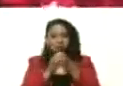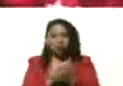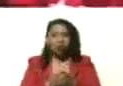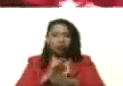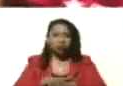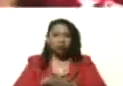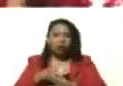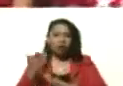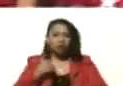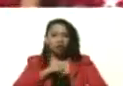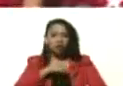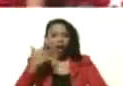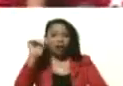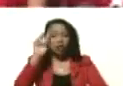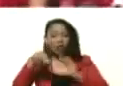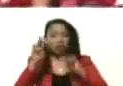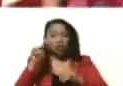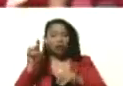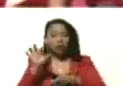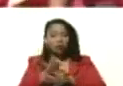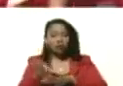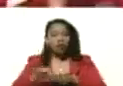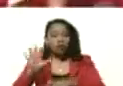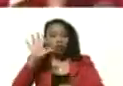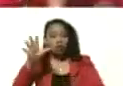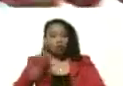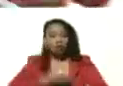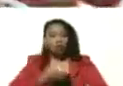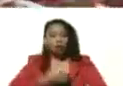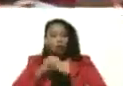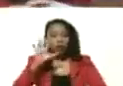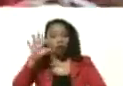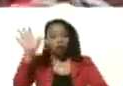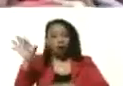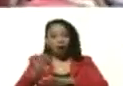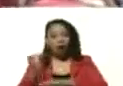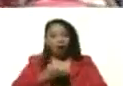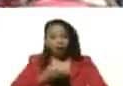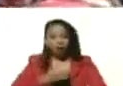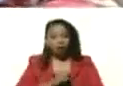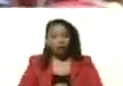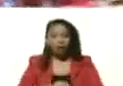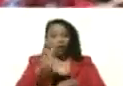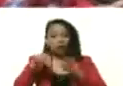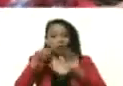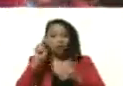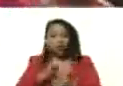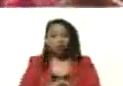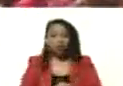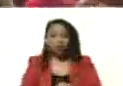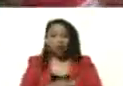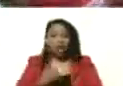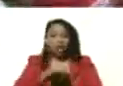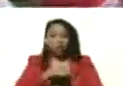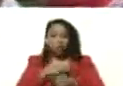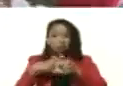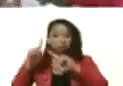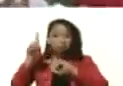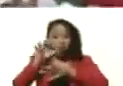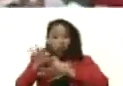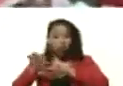Porque nosotros tenemos de 12 municipios, tenemos 5 alcaldes, ¿verdad? 5 alcaldes, de 12. Y en los otros municipios,